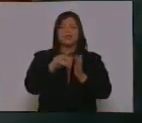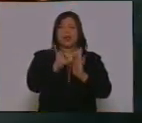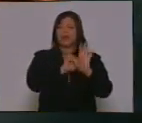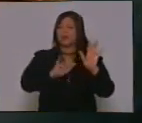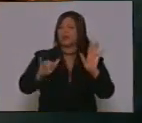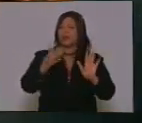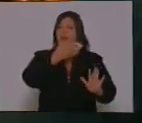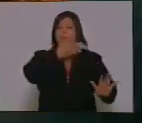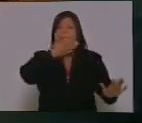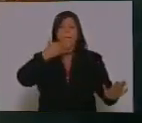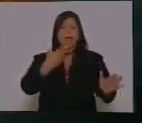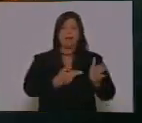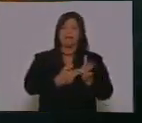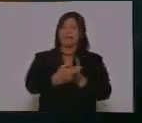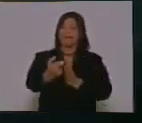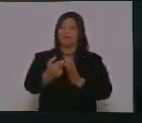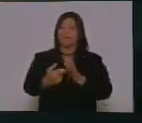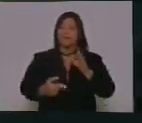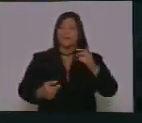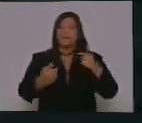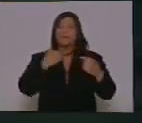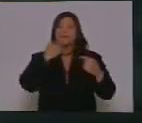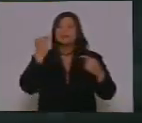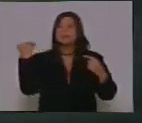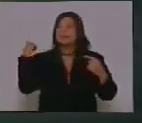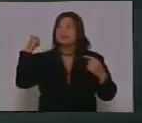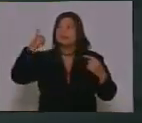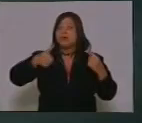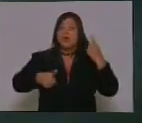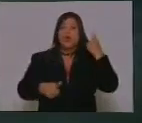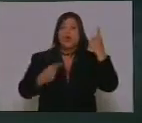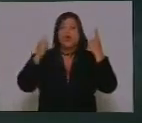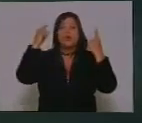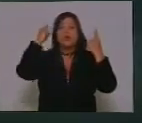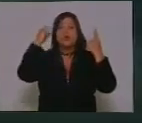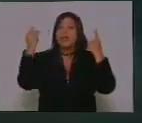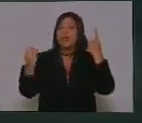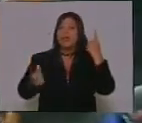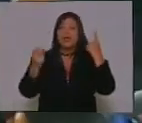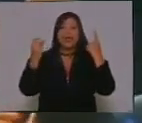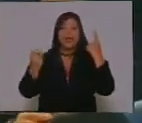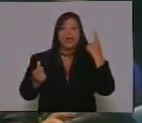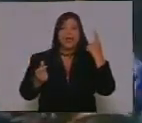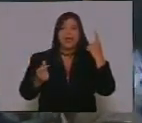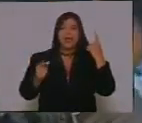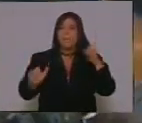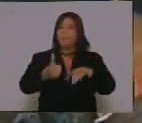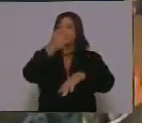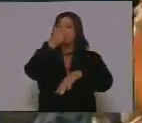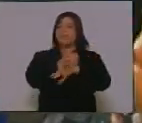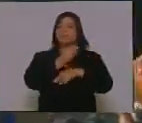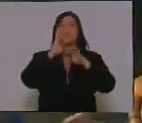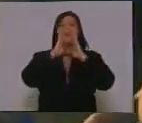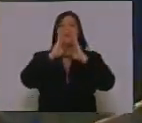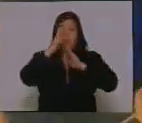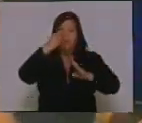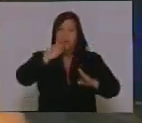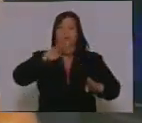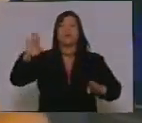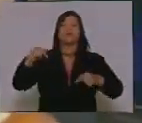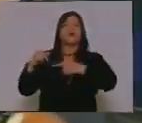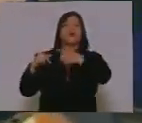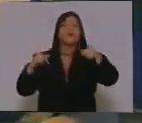Constituyente, que apenas al primer día de ser electa cumplió su principal promesa. Ustedes